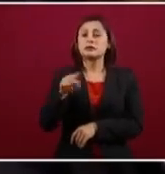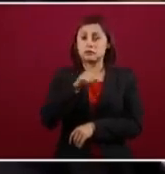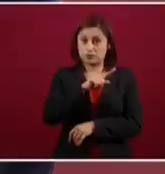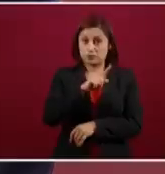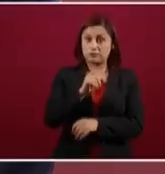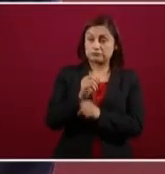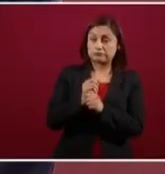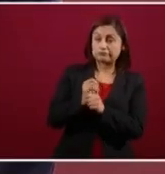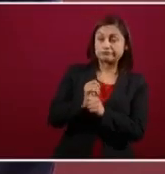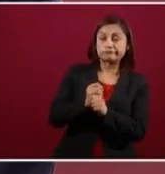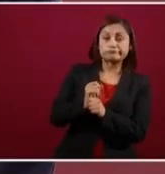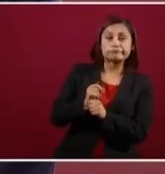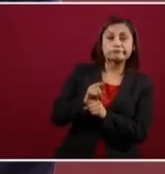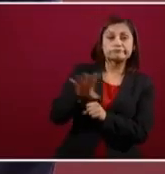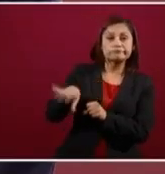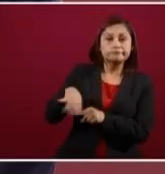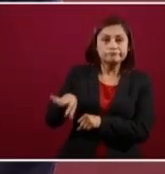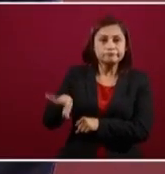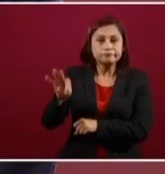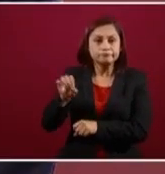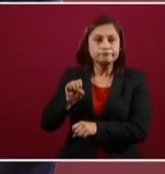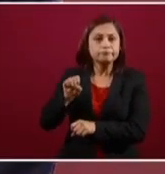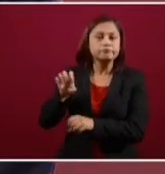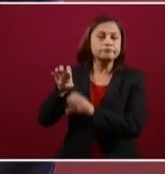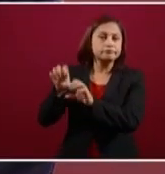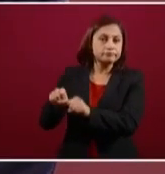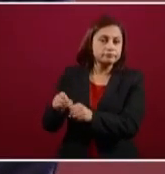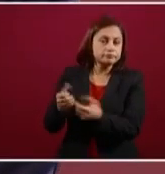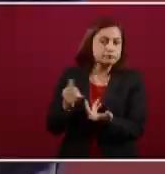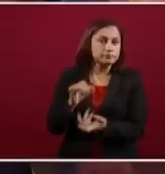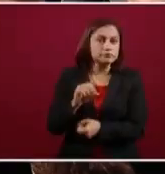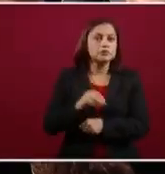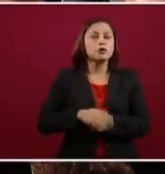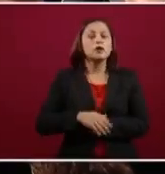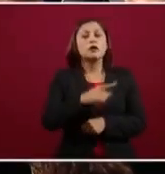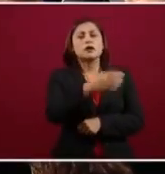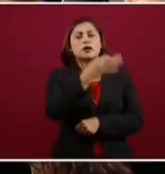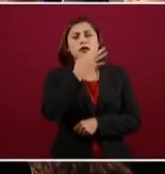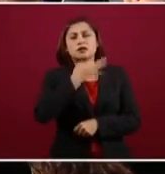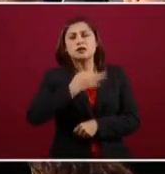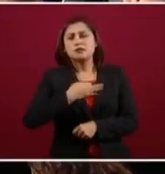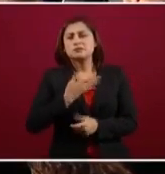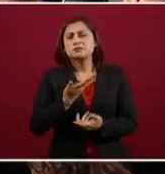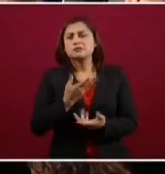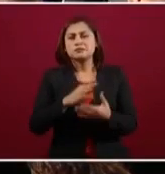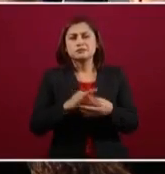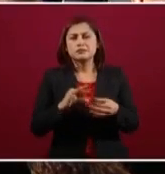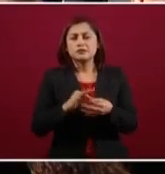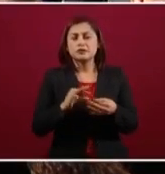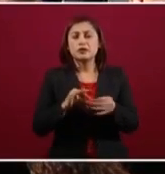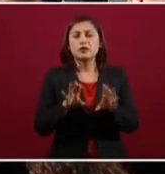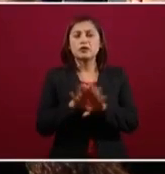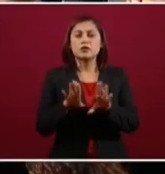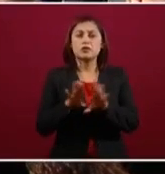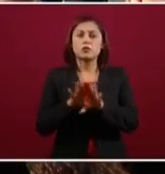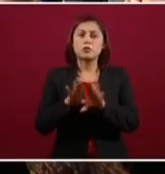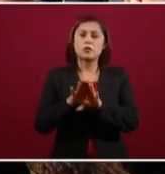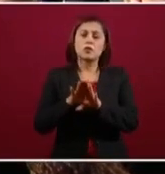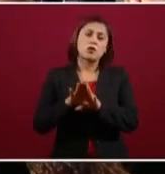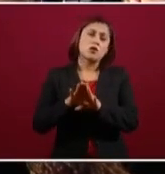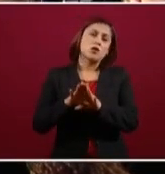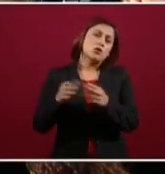parte que nos informe la mayoría de las investigaciones de la Unidad de Inteligencia Financiera que